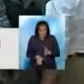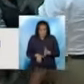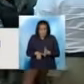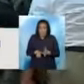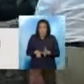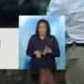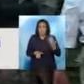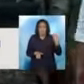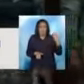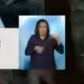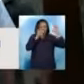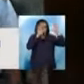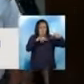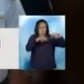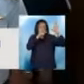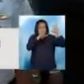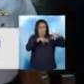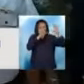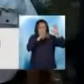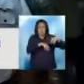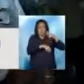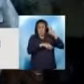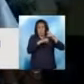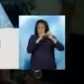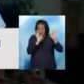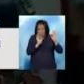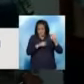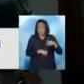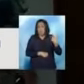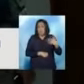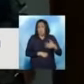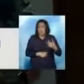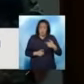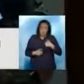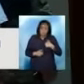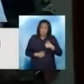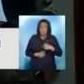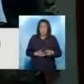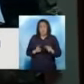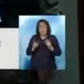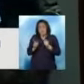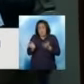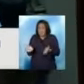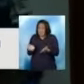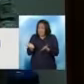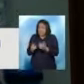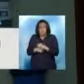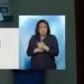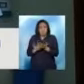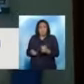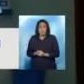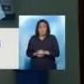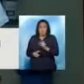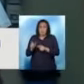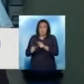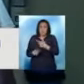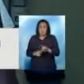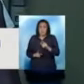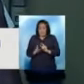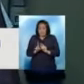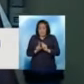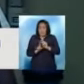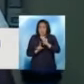llovido muchísimo los últimos 2 días. Yo les doy una palabra de aliento en el sentido de que la